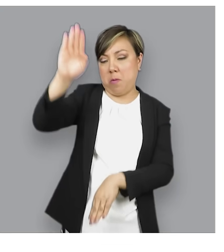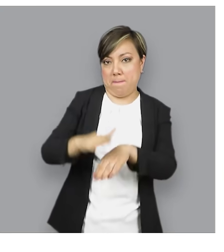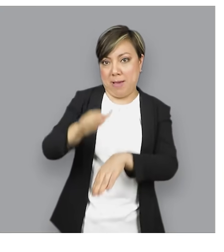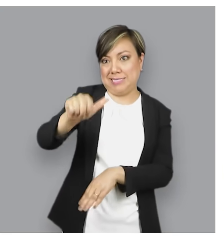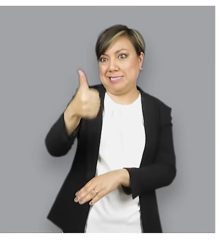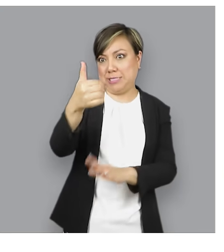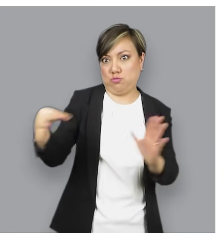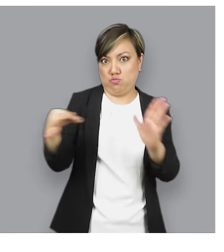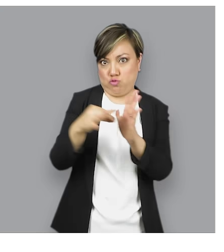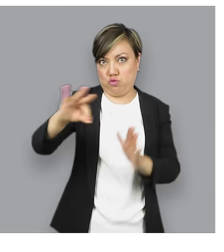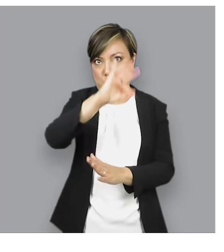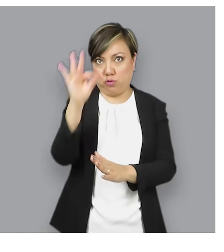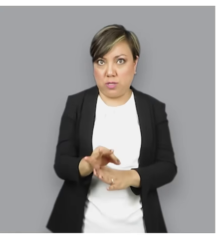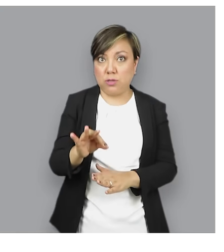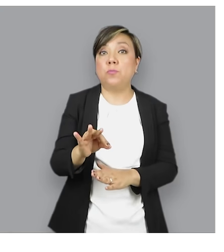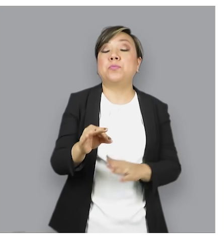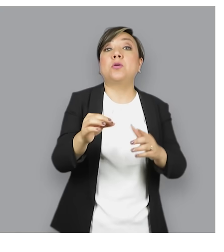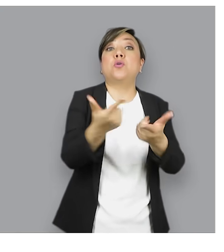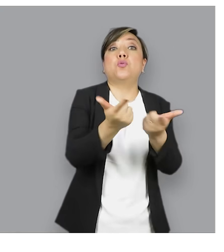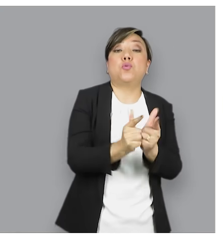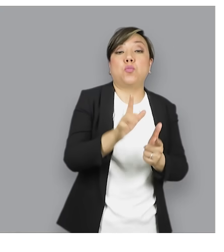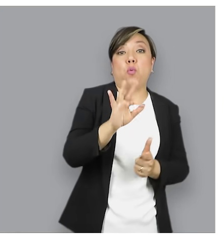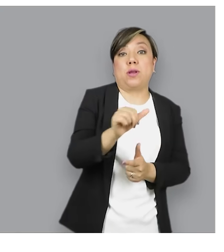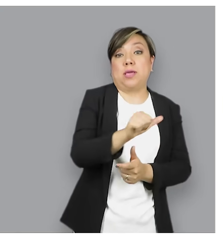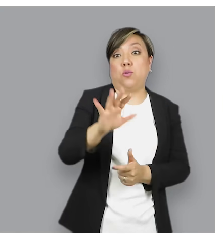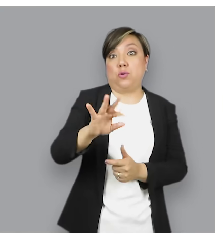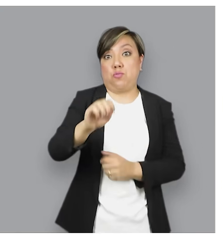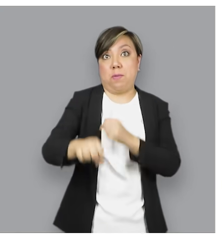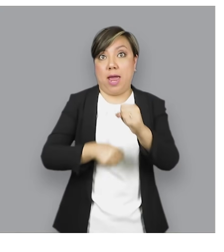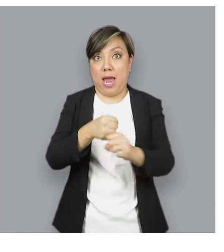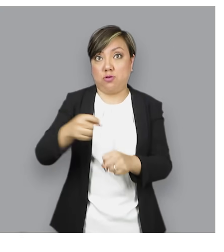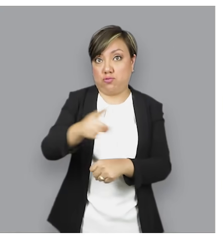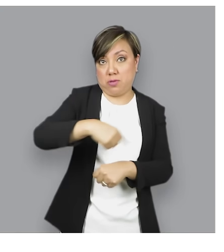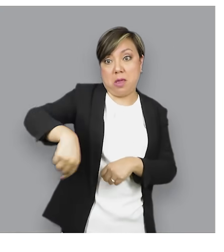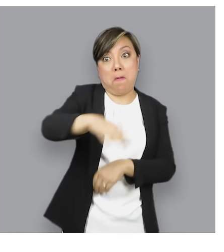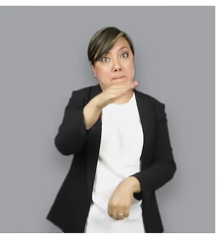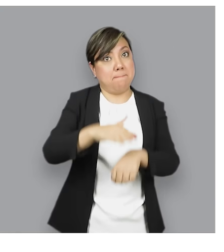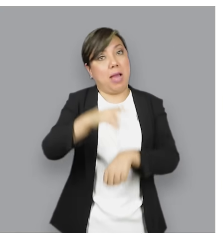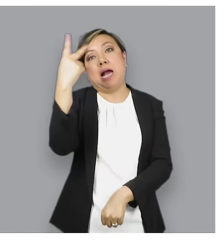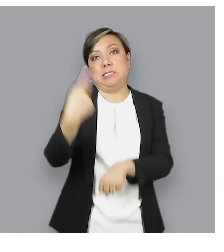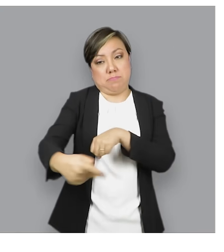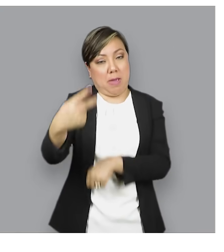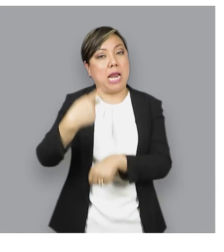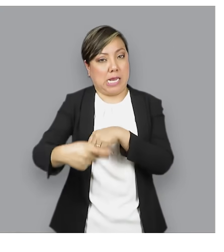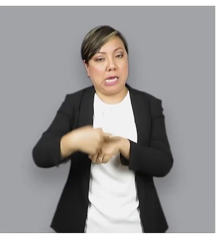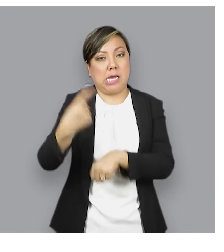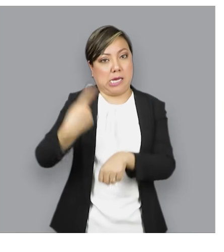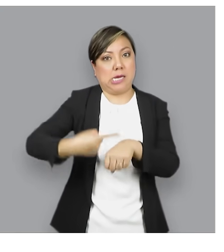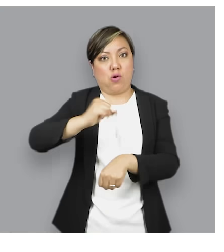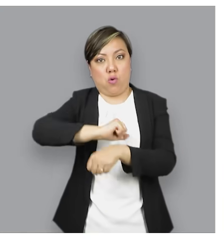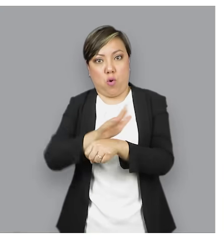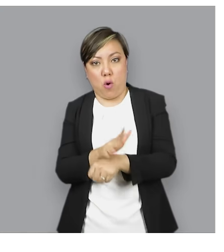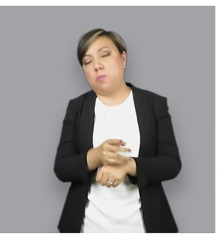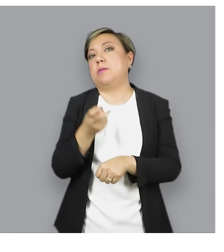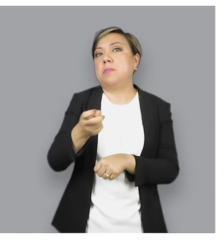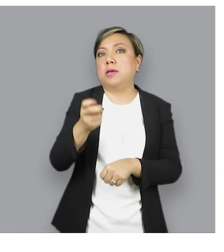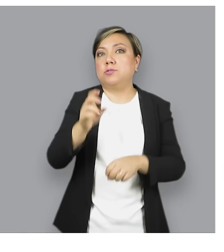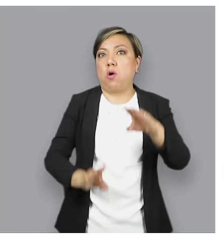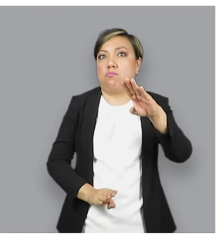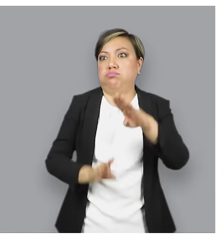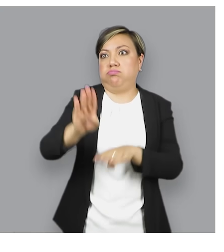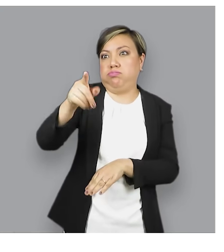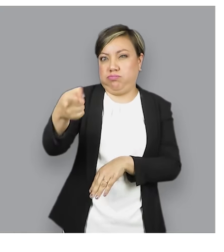.9%. Mientras tanto, el grupo de los 40 a 49 años sigue siendo el más amenazado por COVID-19,